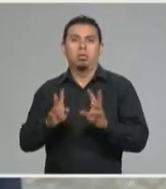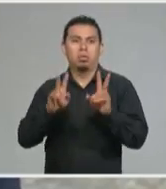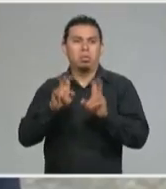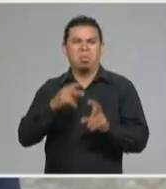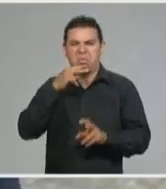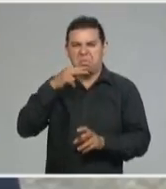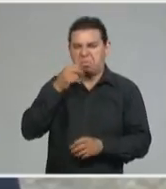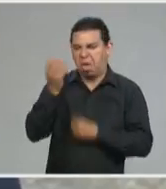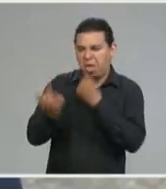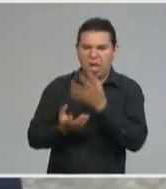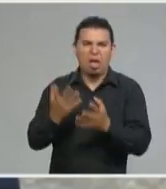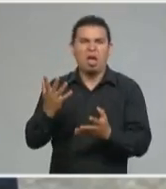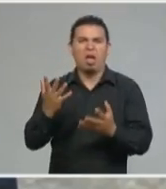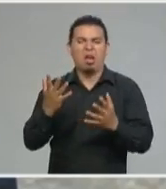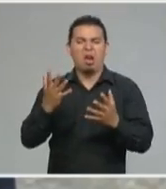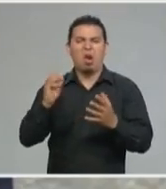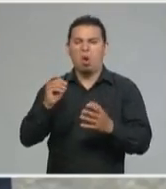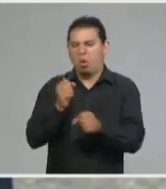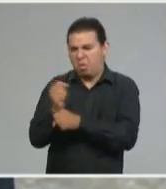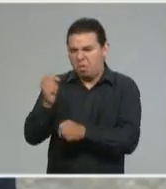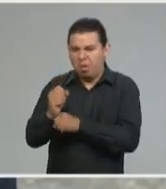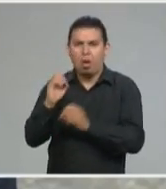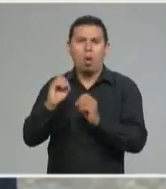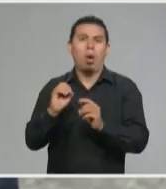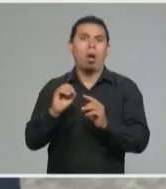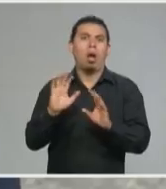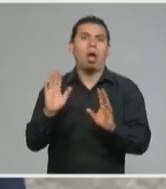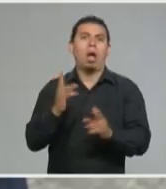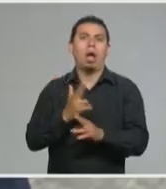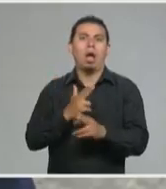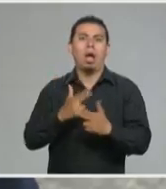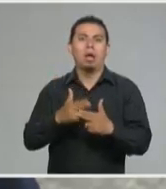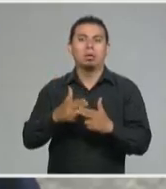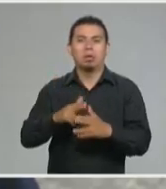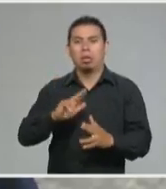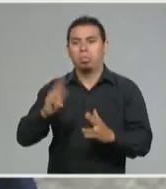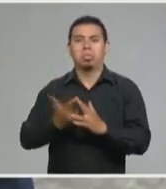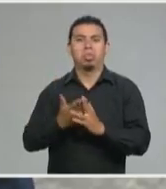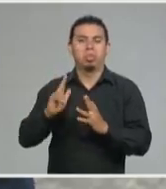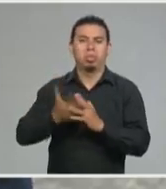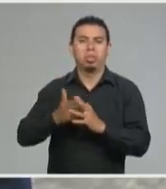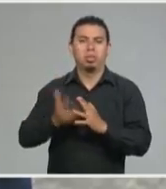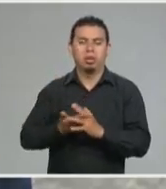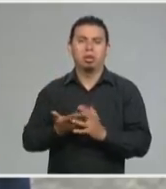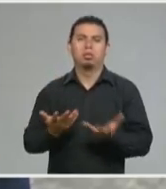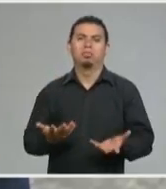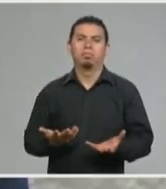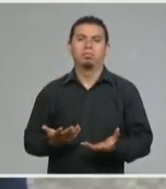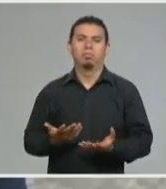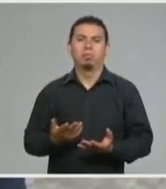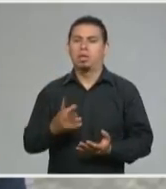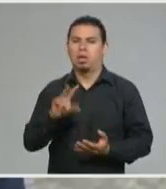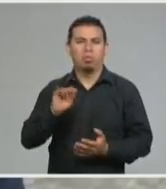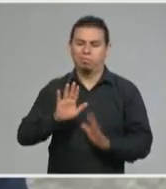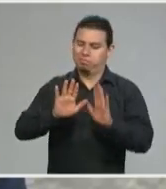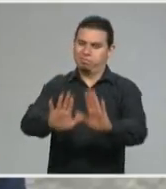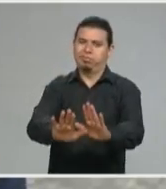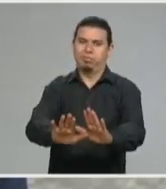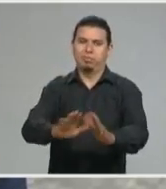verbal, física, o muchas veces lamentablemente han fallecido algunos comunicadores, que lo que es lo que ya no queremos que